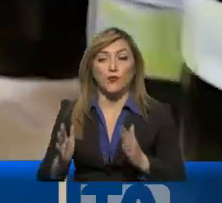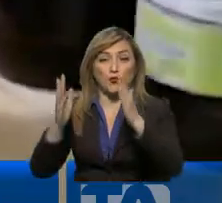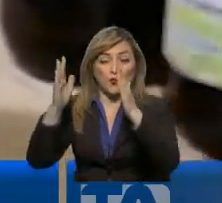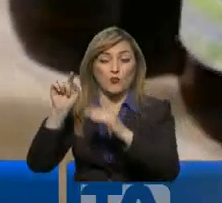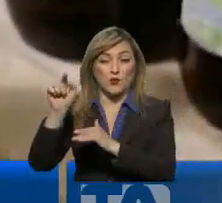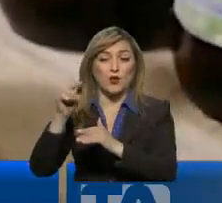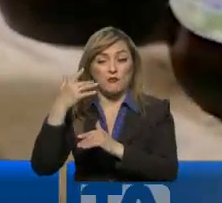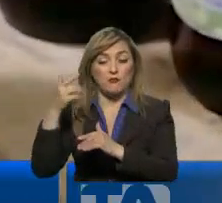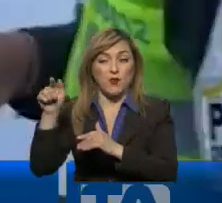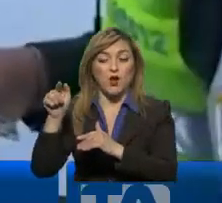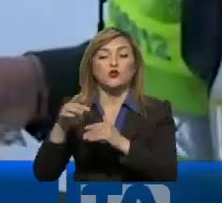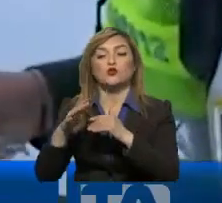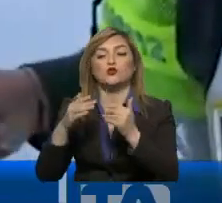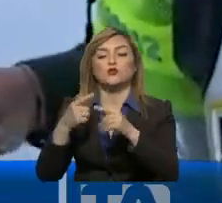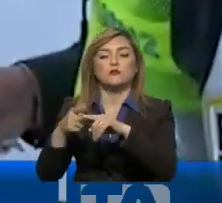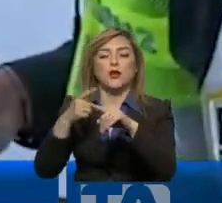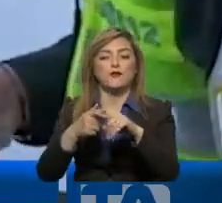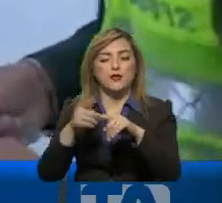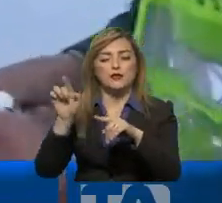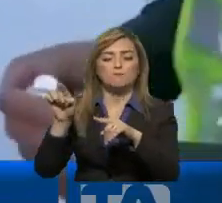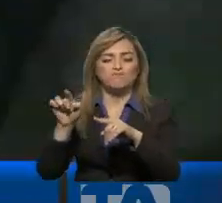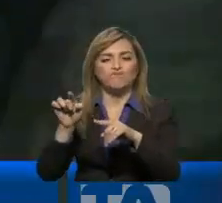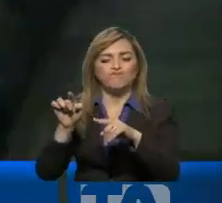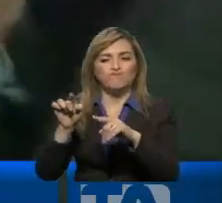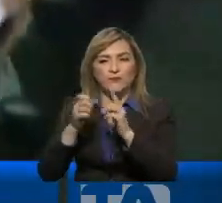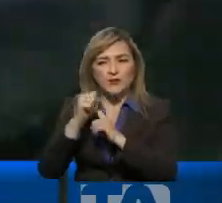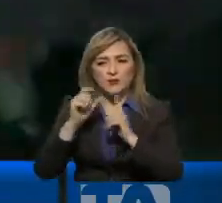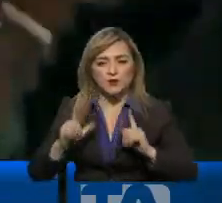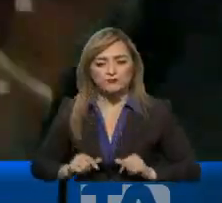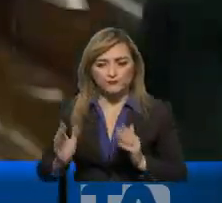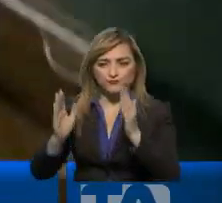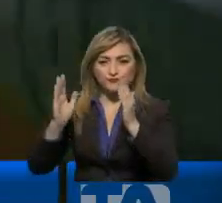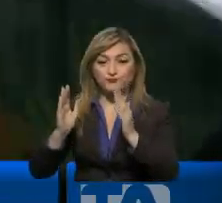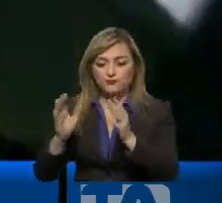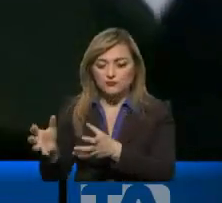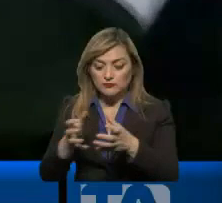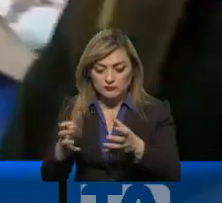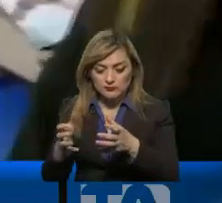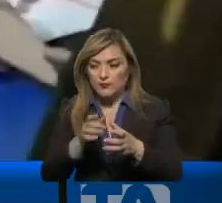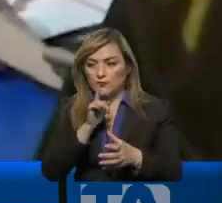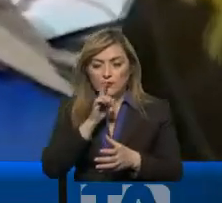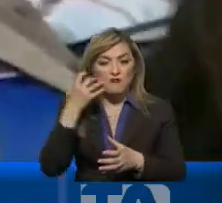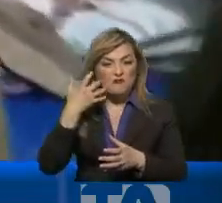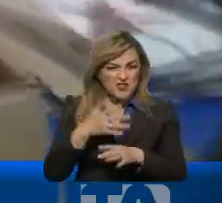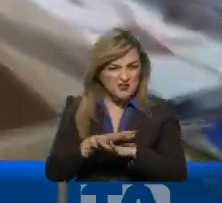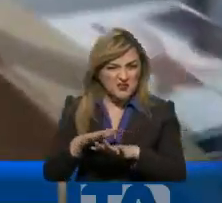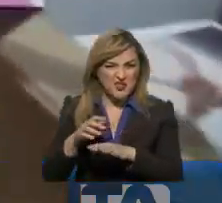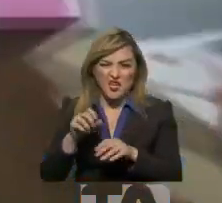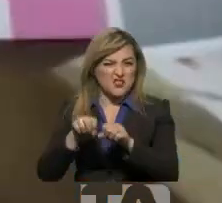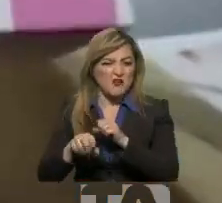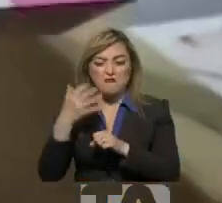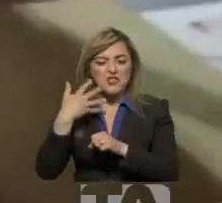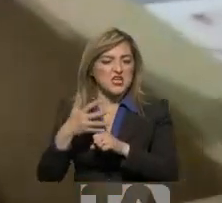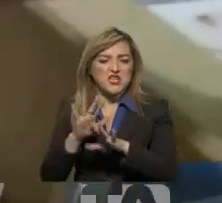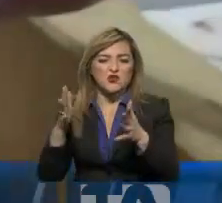Las medicinas de uso institucional eran desviadas del sistema de salud para introducirlas nuevamente al mercado legal a través de laboratorios y